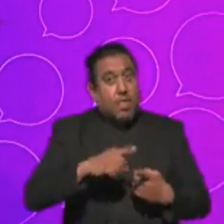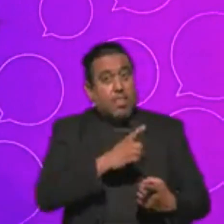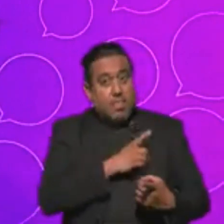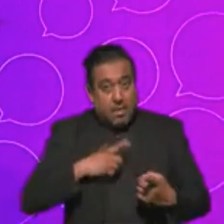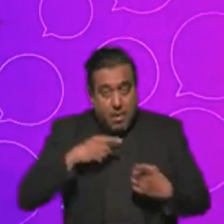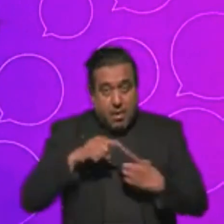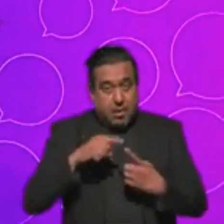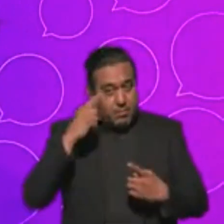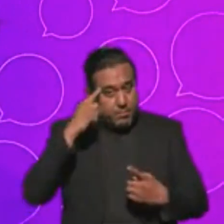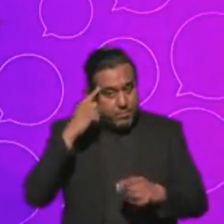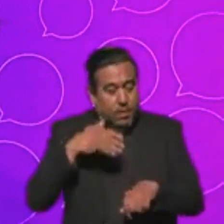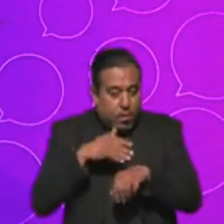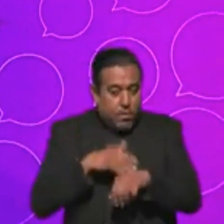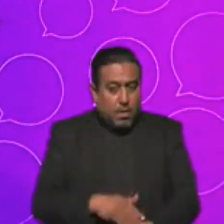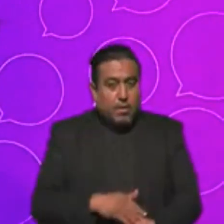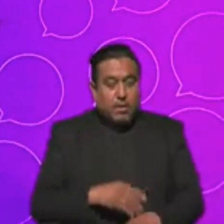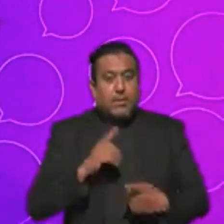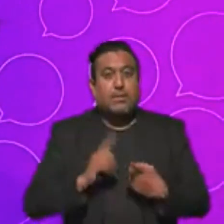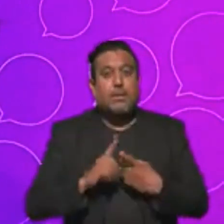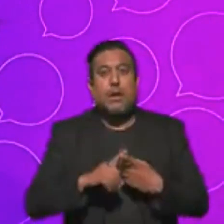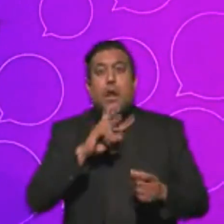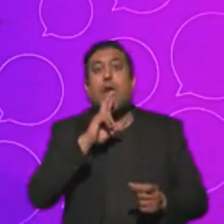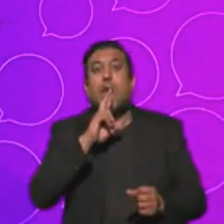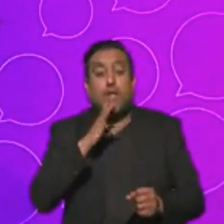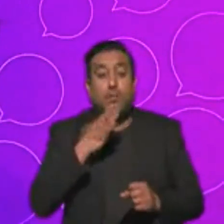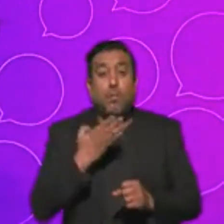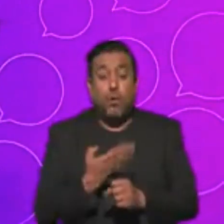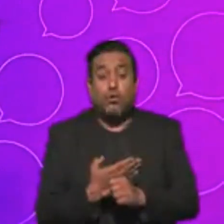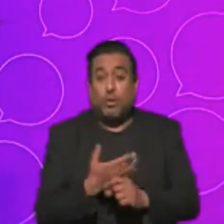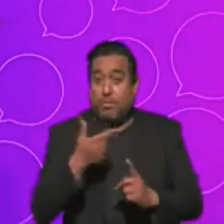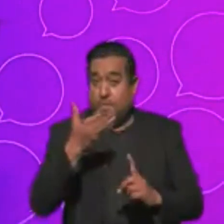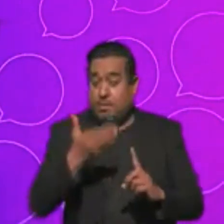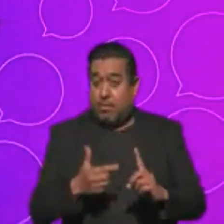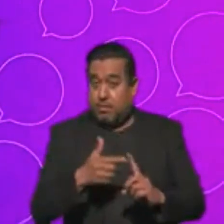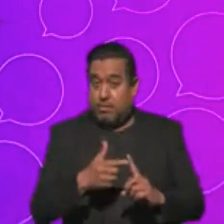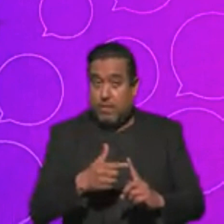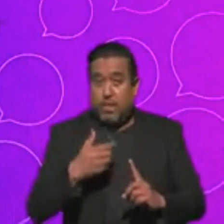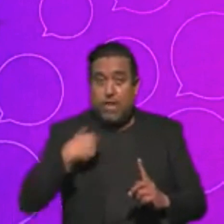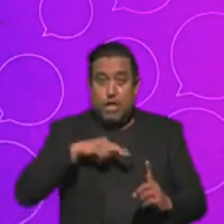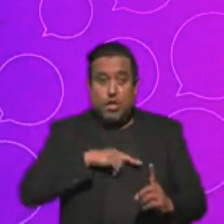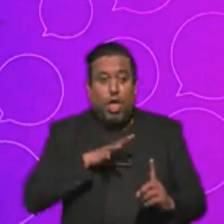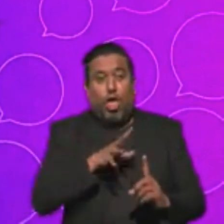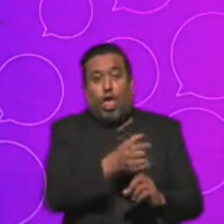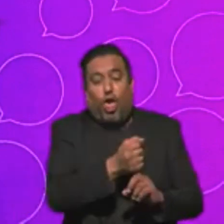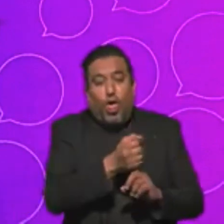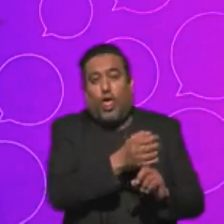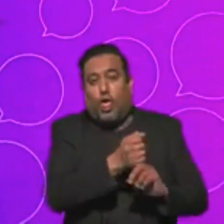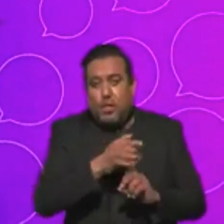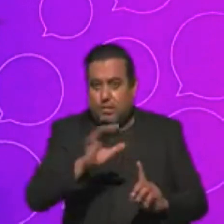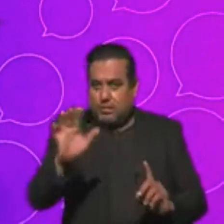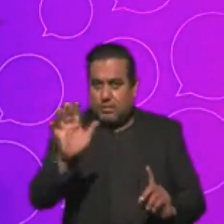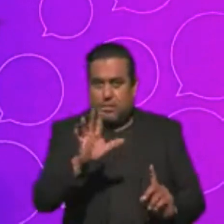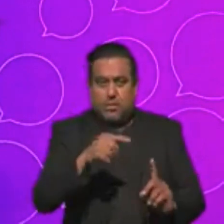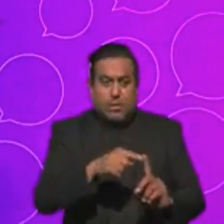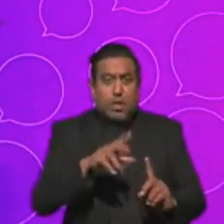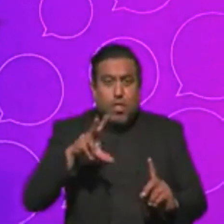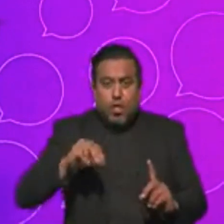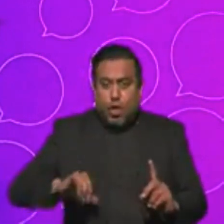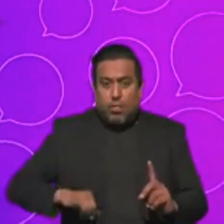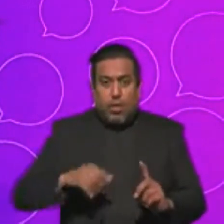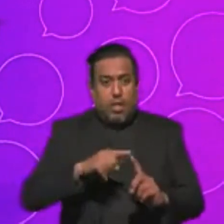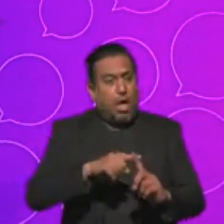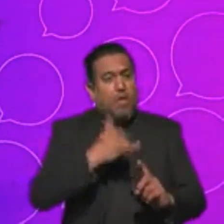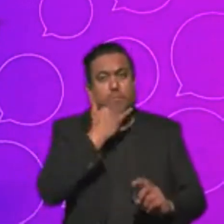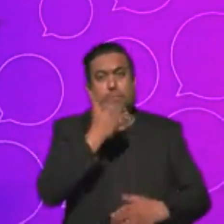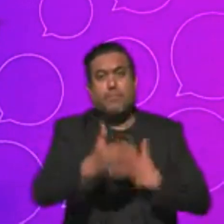entender que tiene que tomar también su responsabilidad y no tenemos que estarlo persiguiendo y persiguiendo y si no le interesa pues que